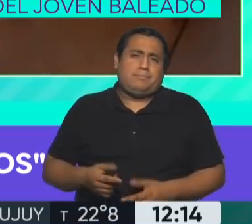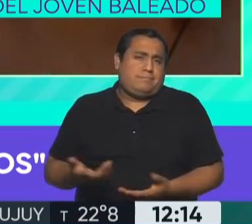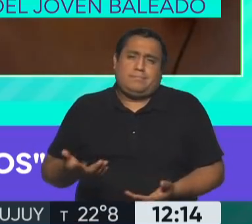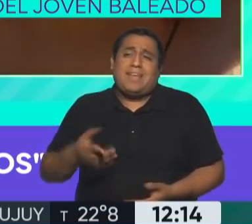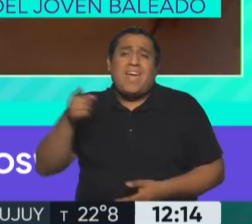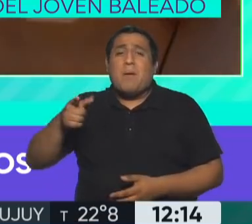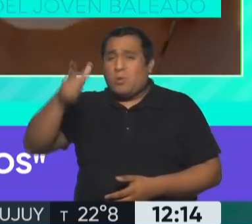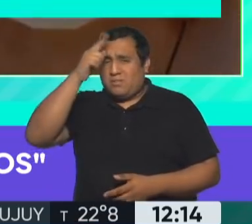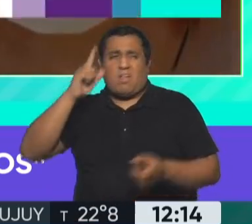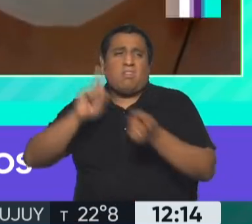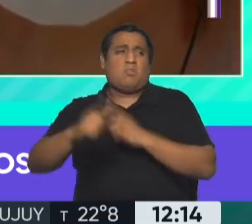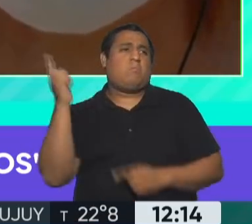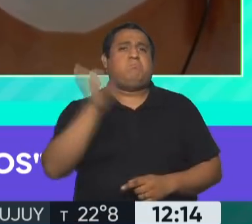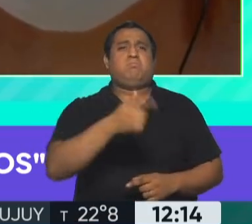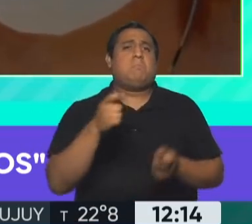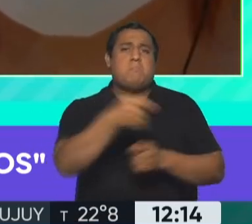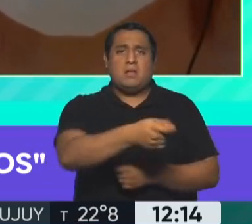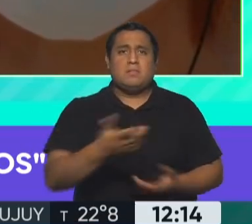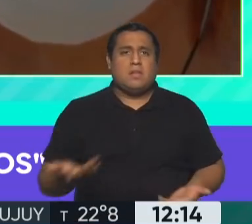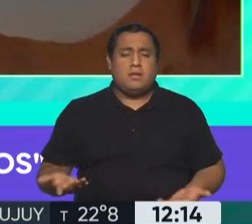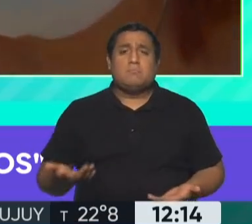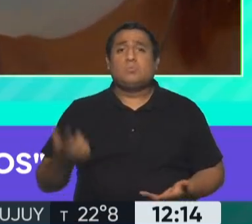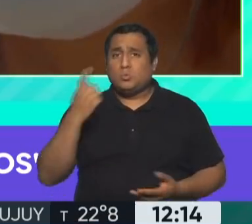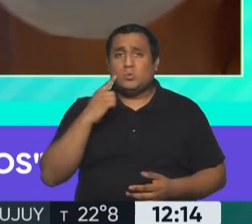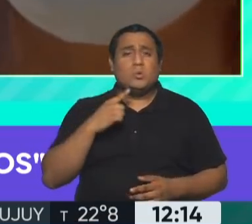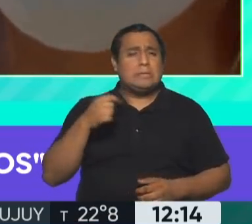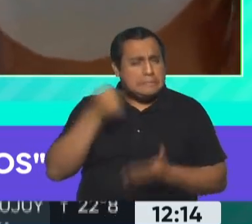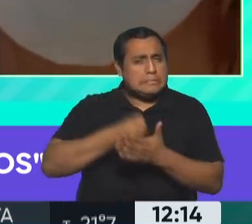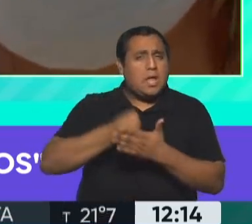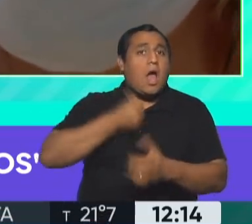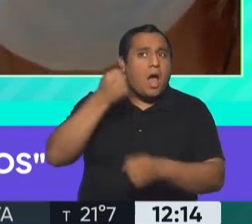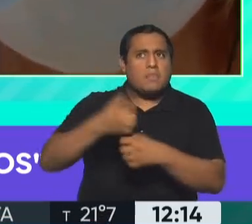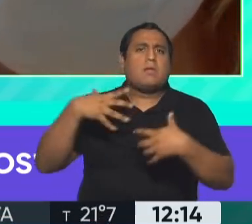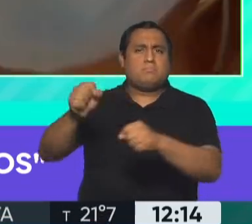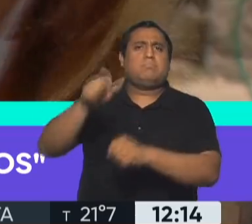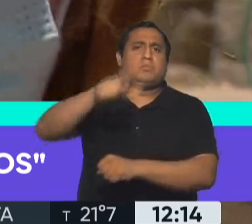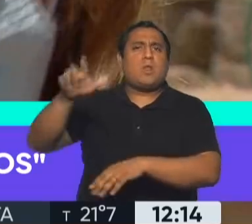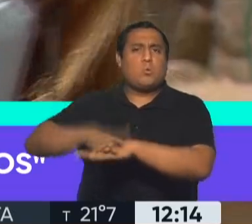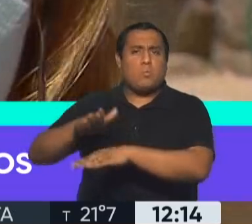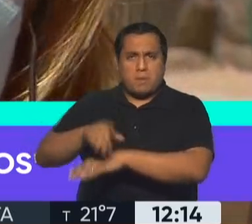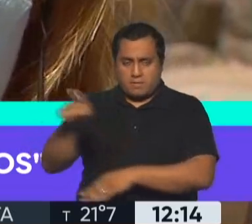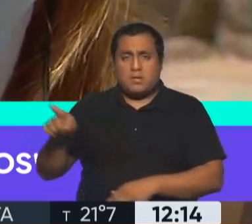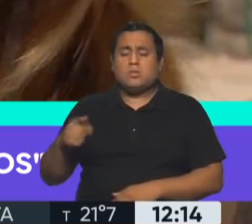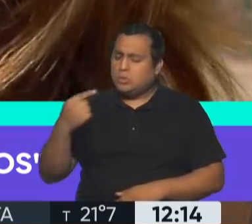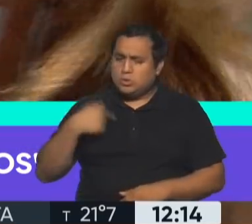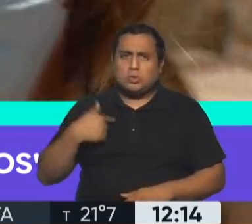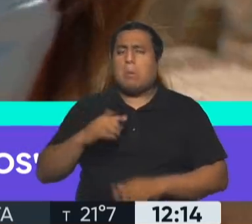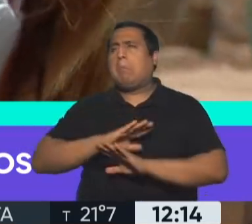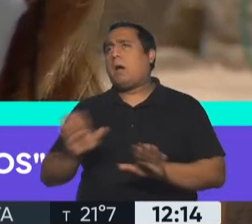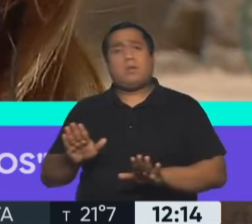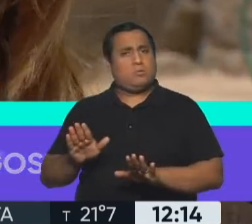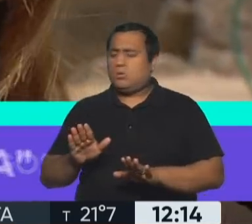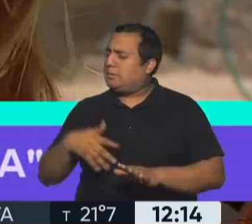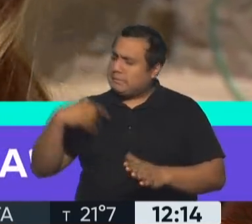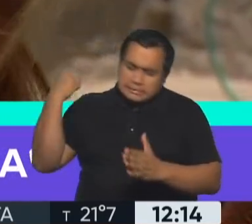gatillo fácil. Y yo no voy a parar hasta que aparezcan los responsables. Se lo juro por mi vida que no voy a parar. Así tenga que